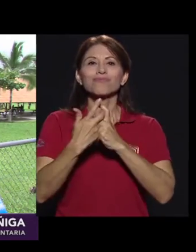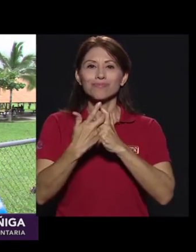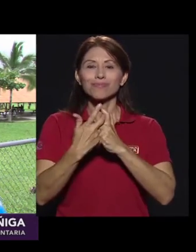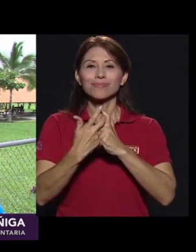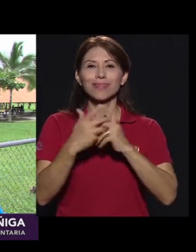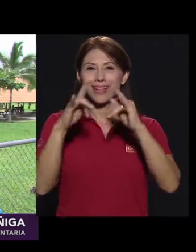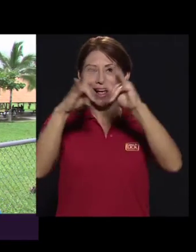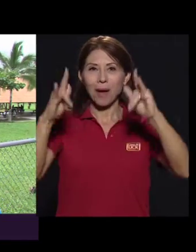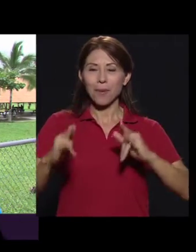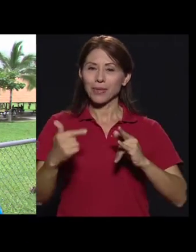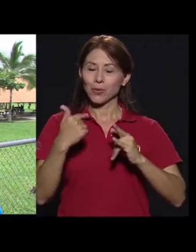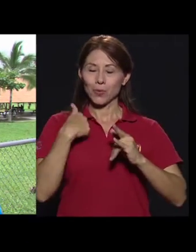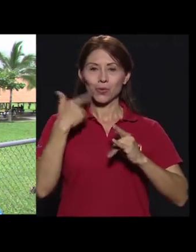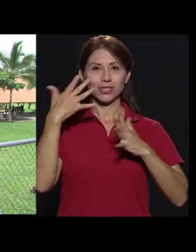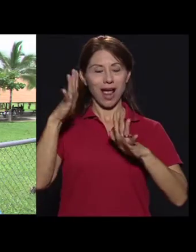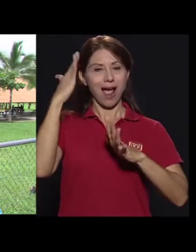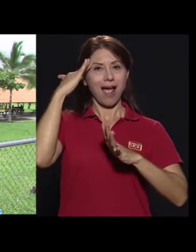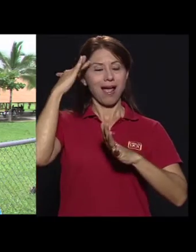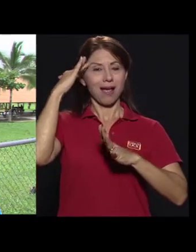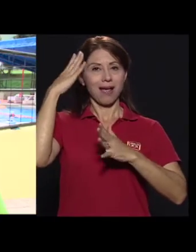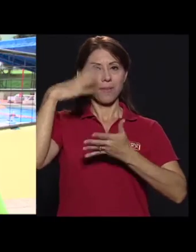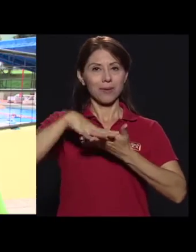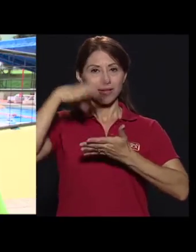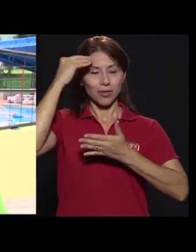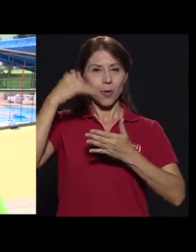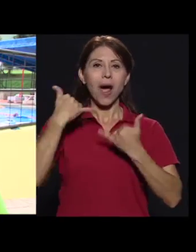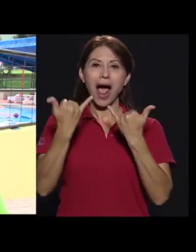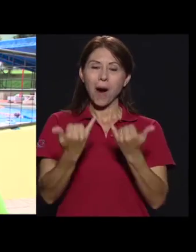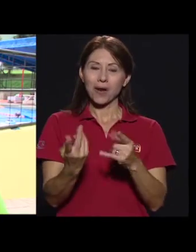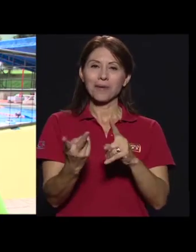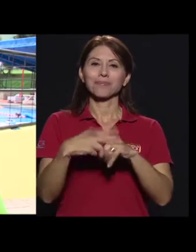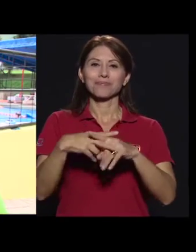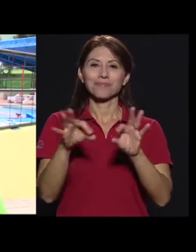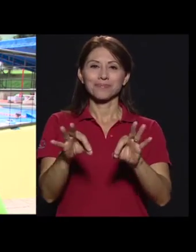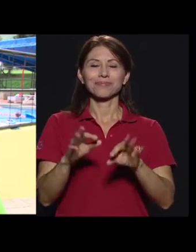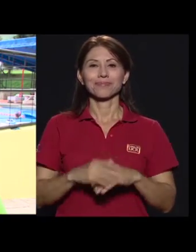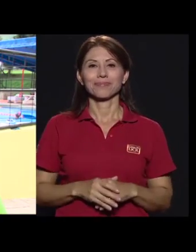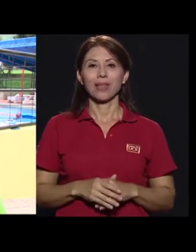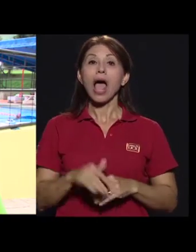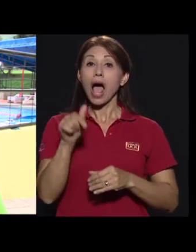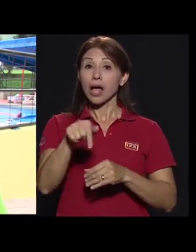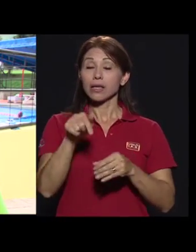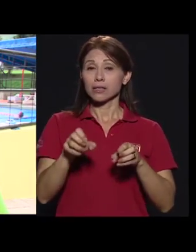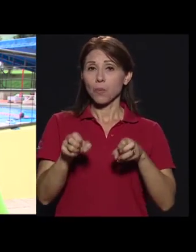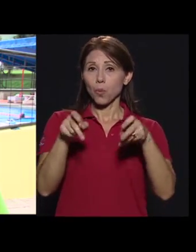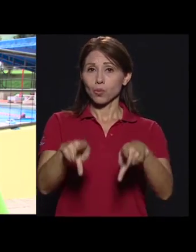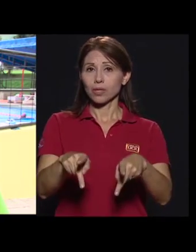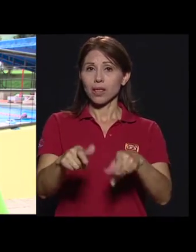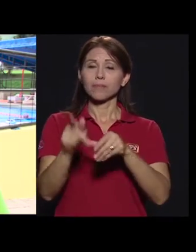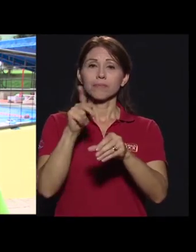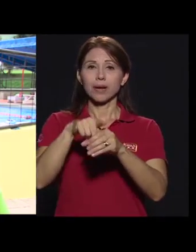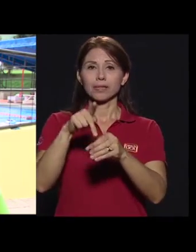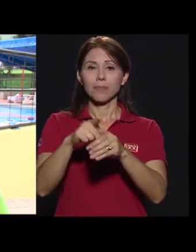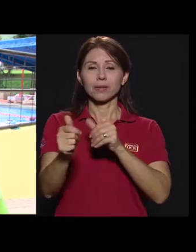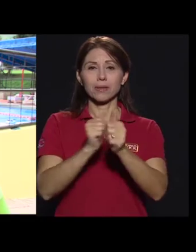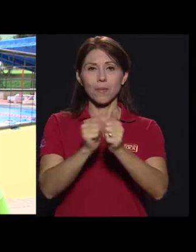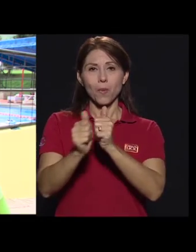hace que uno complemente muy bien lo que lleva durante el curso. Aquí tienen esa oportunidad de participar en deportes.